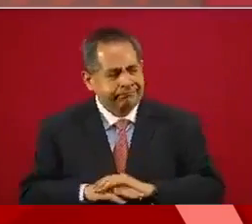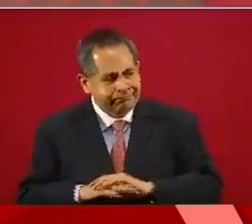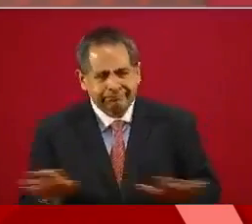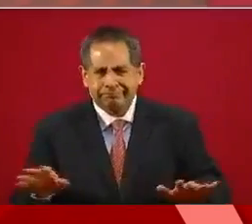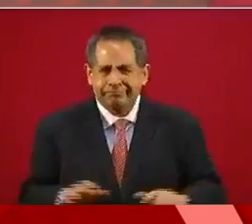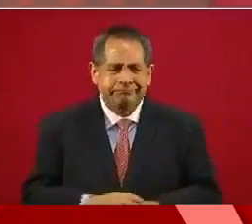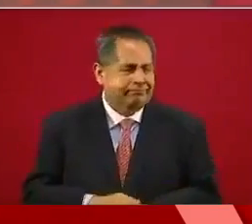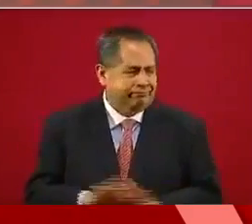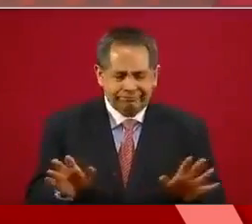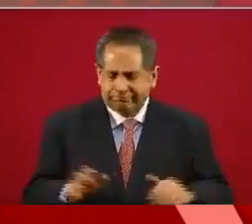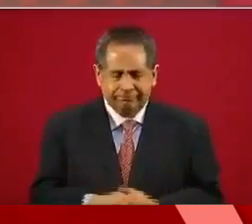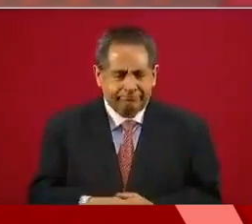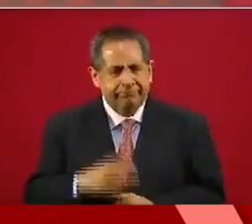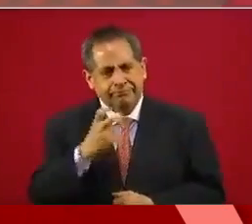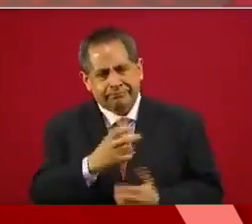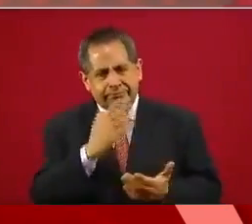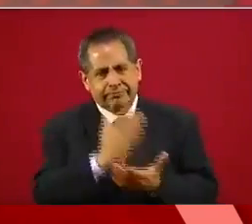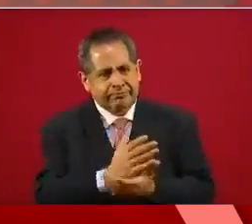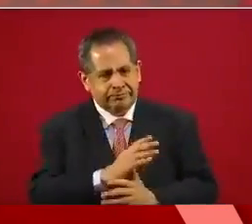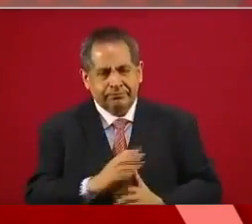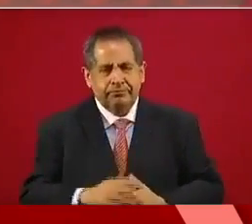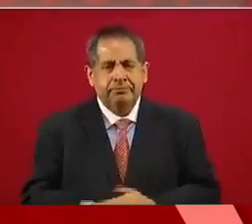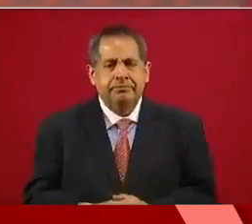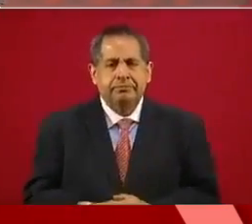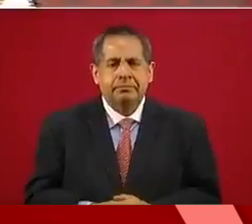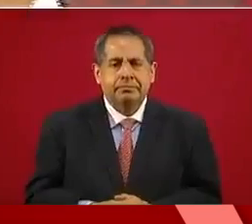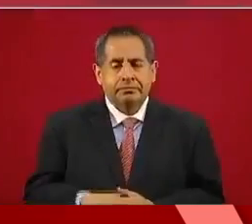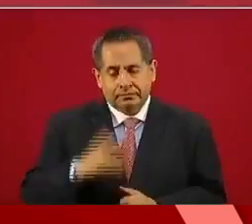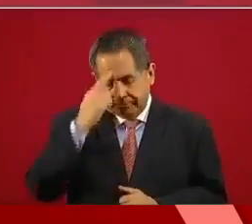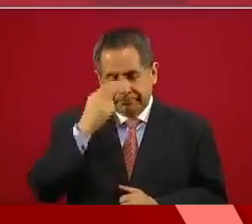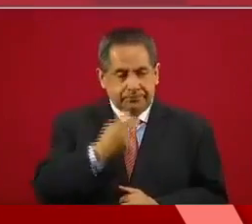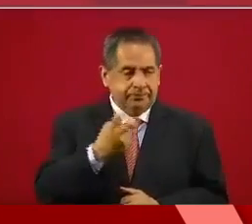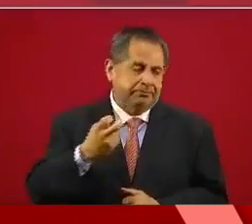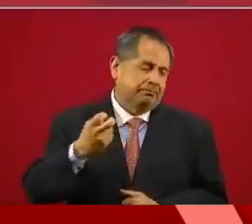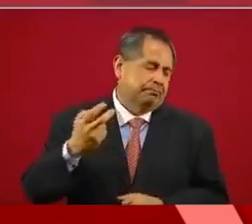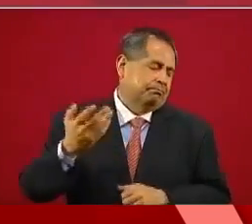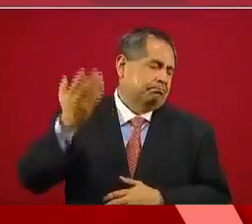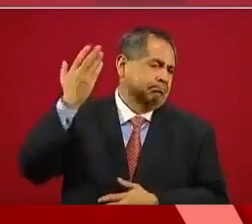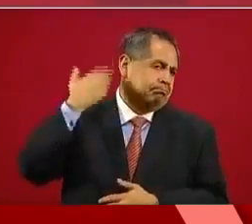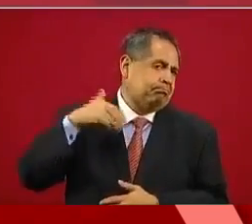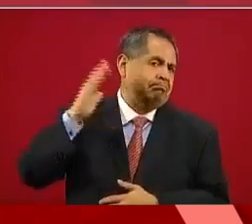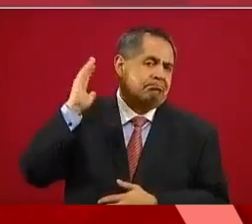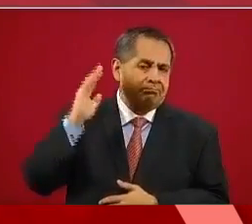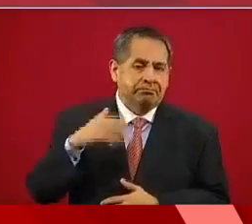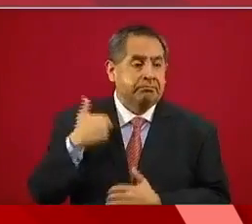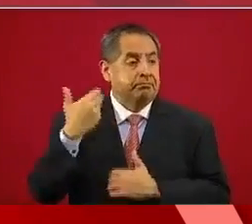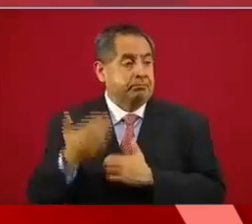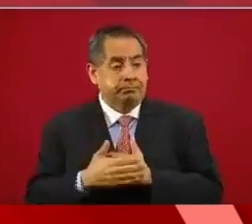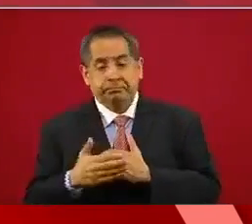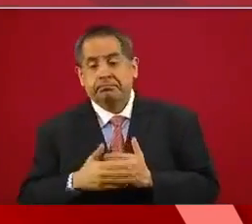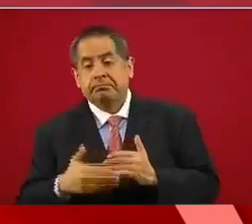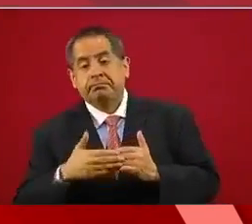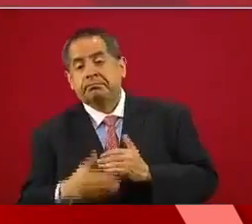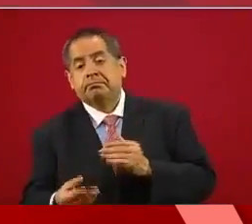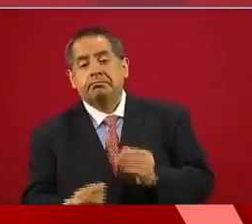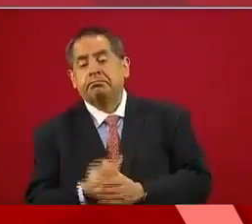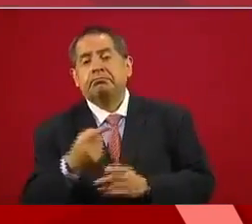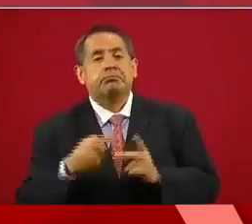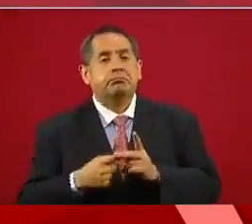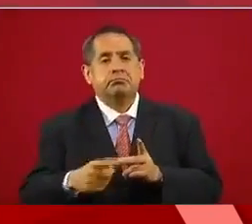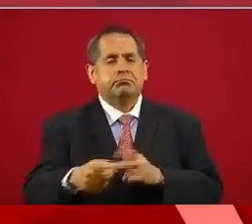que ya nada más sea asunto pasado que las nuevas generaciones pues